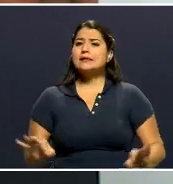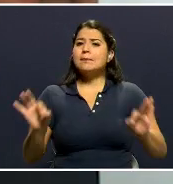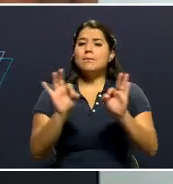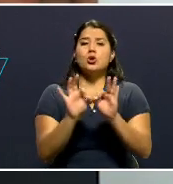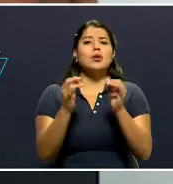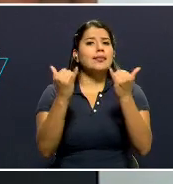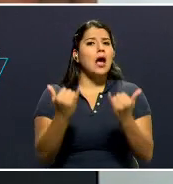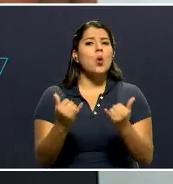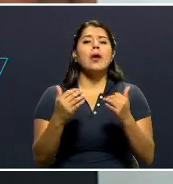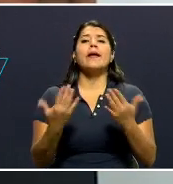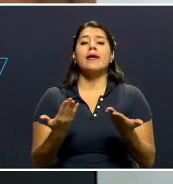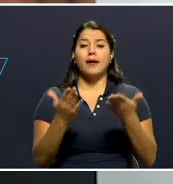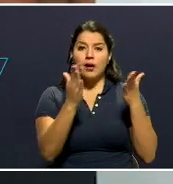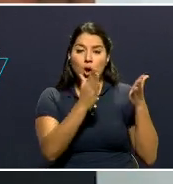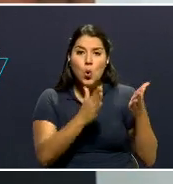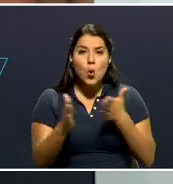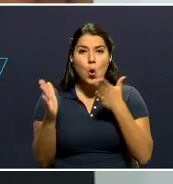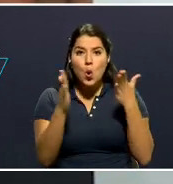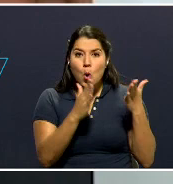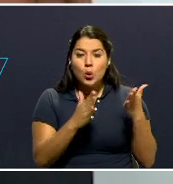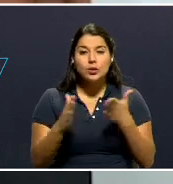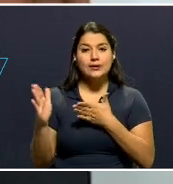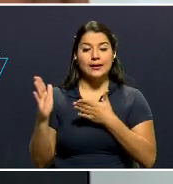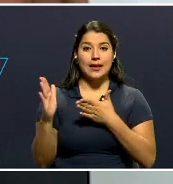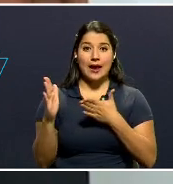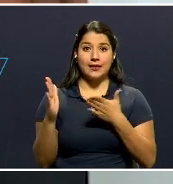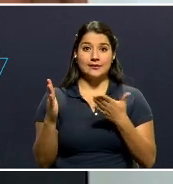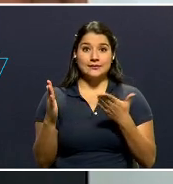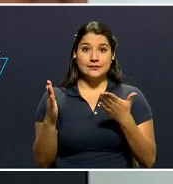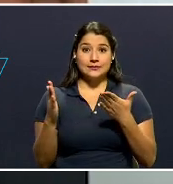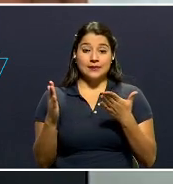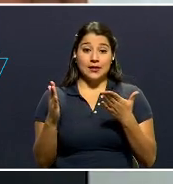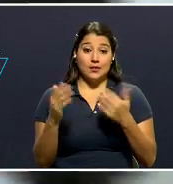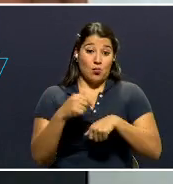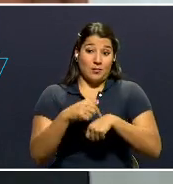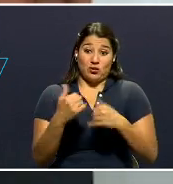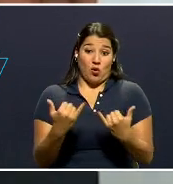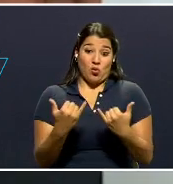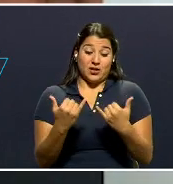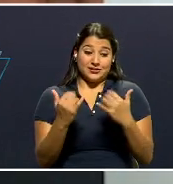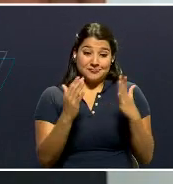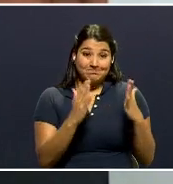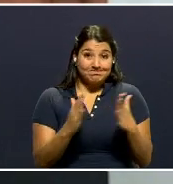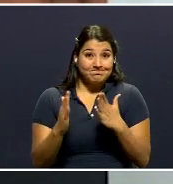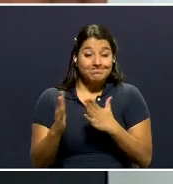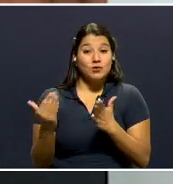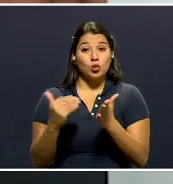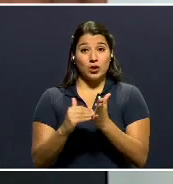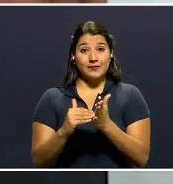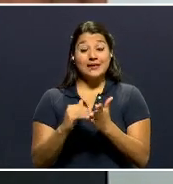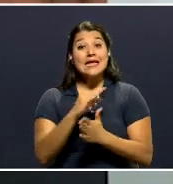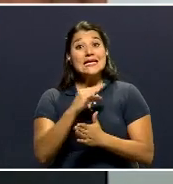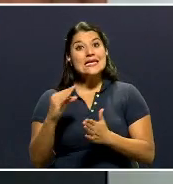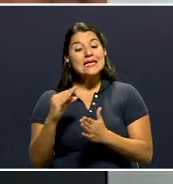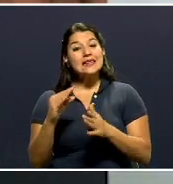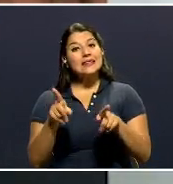el reacomodo que estamos viviendo y la renuncia de don